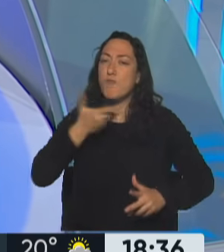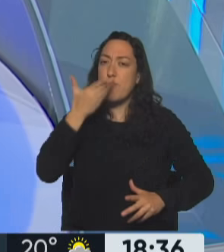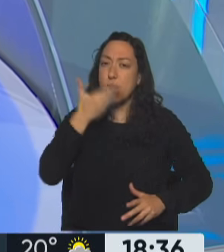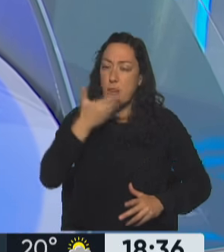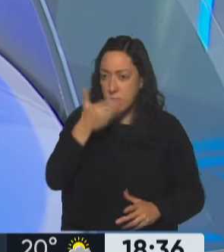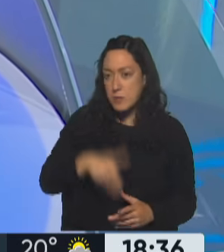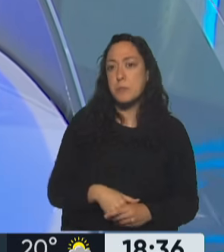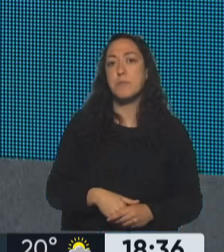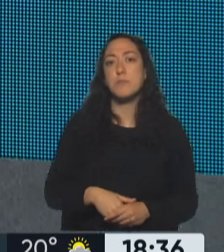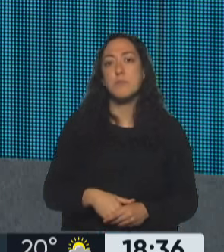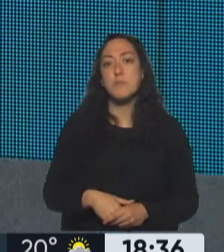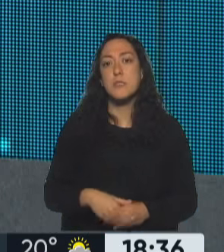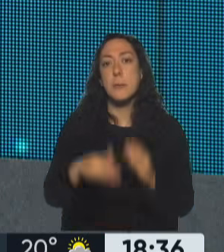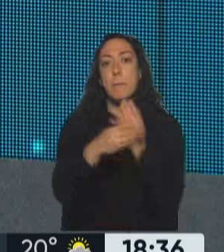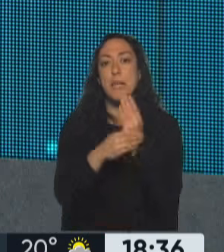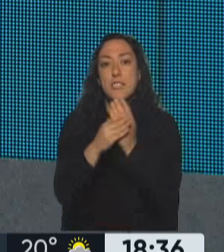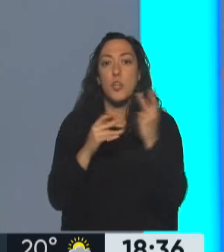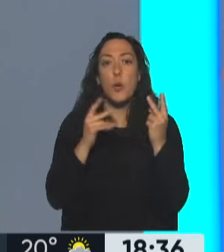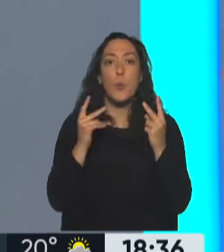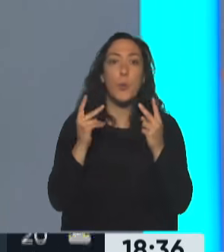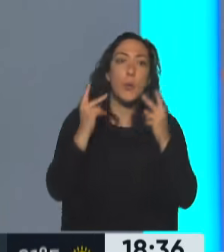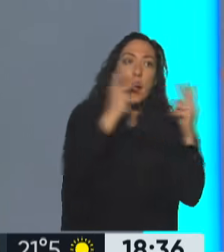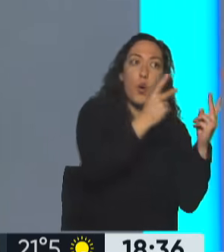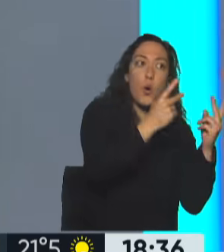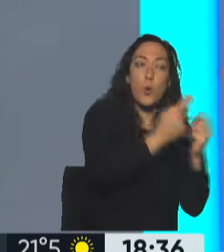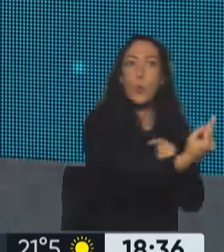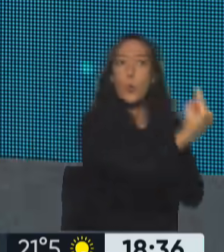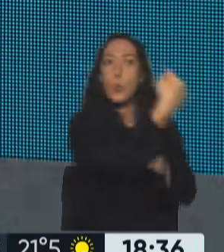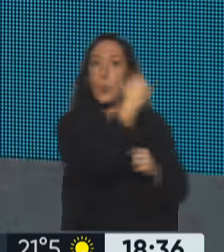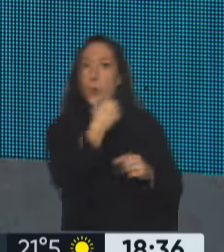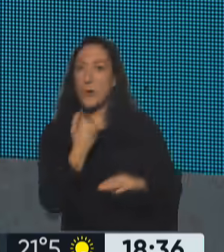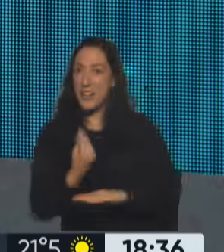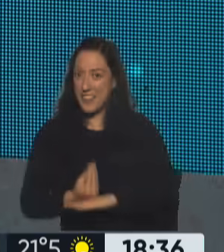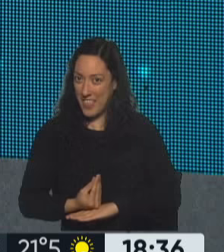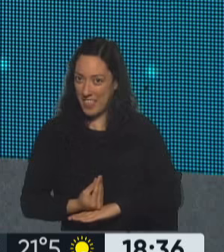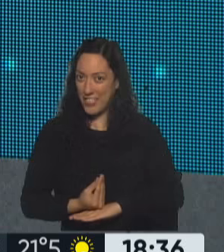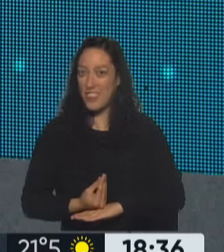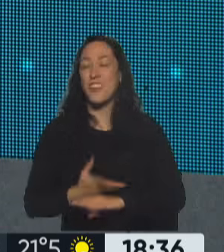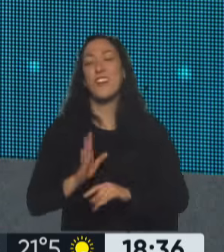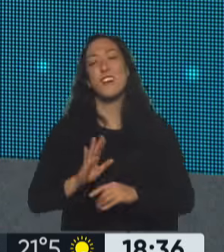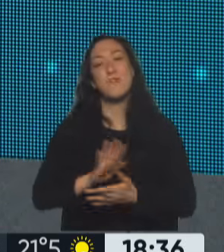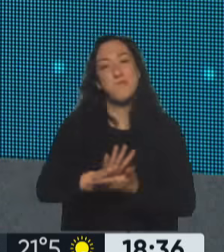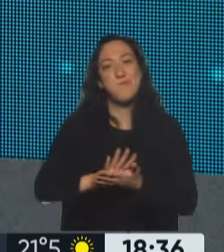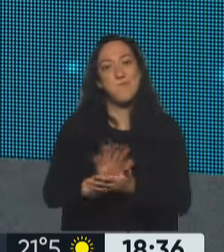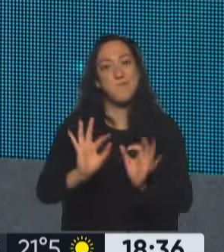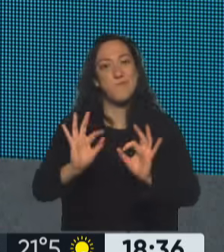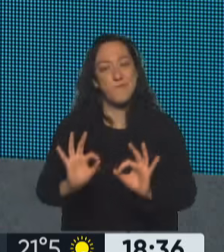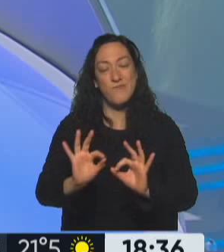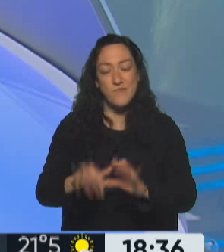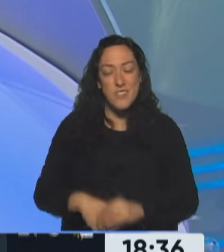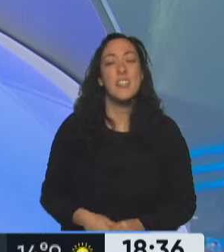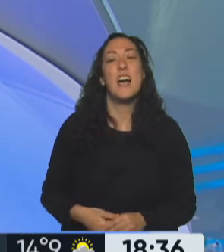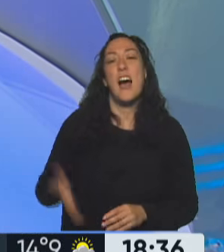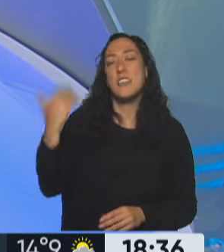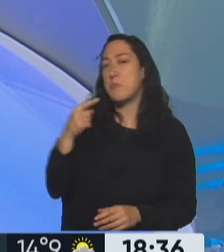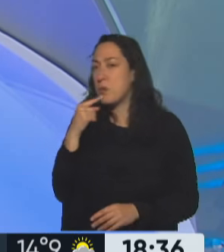decía, viajó el ministro y volvió el candidato, ¿no? Con el tema del Fondo Monetario Internacional resuelto. Y me preguntaba, y te preguntaba recién